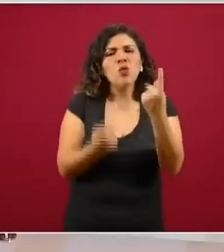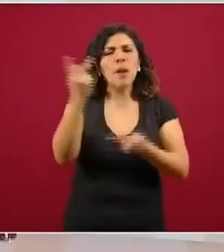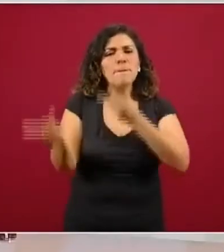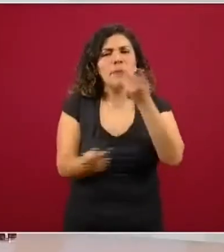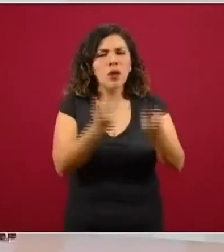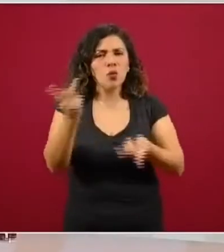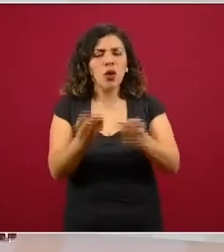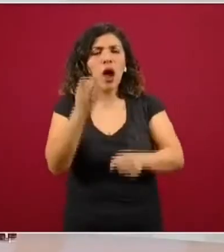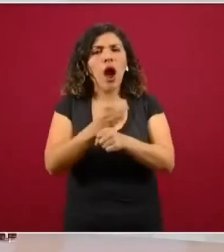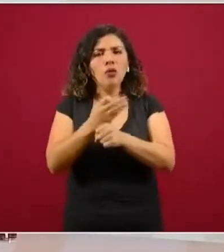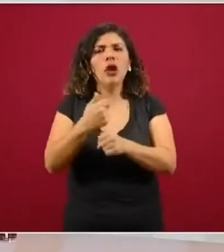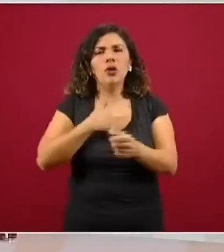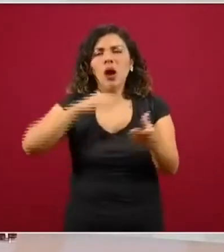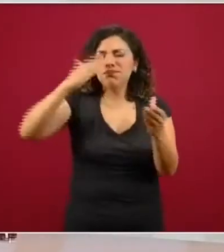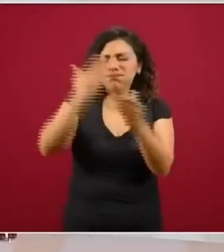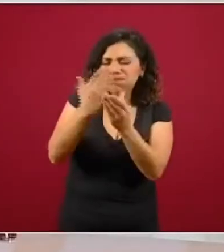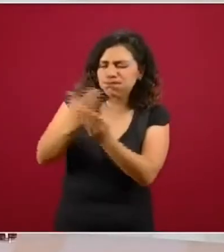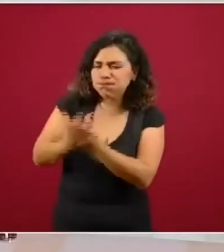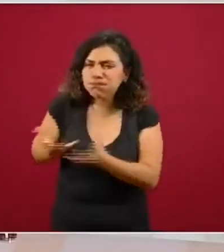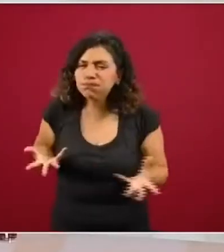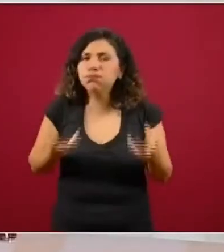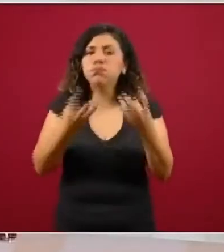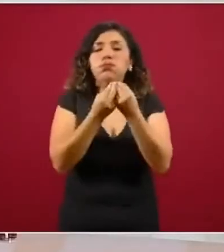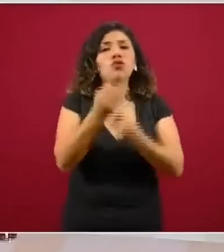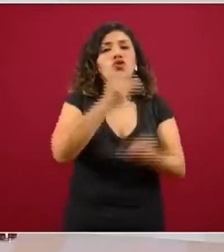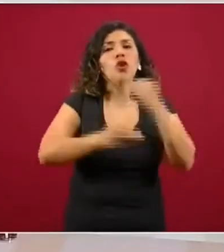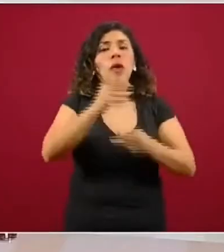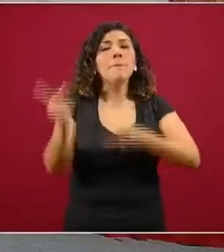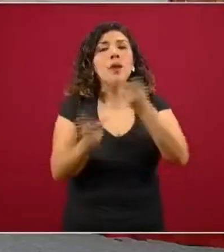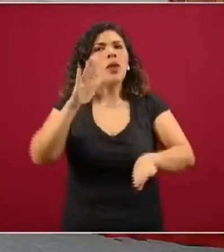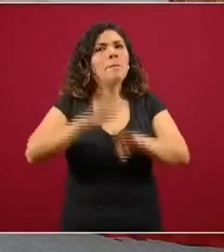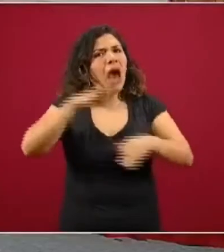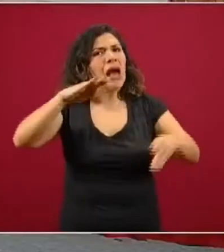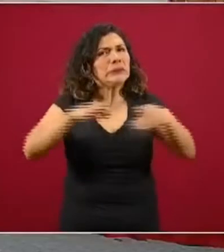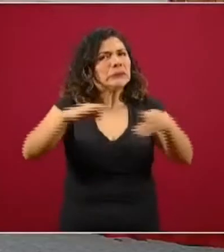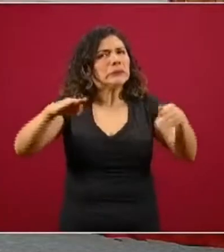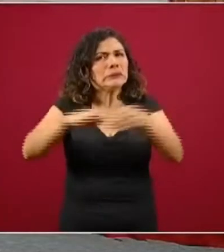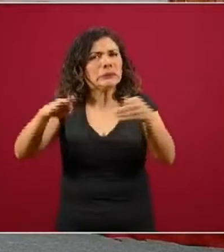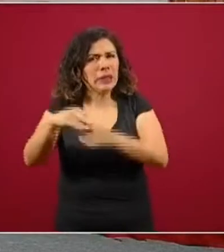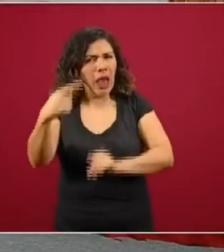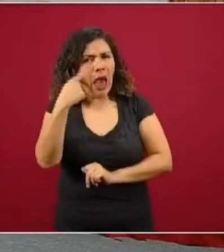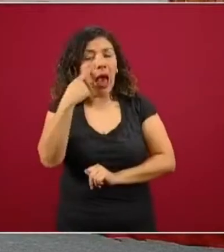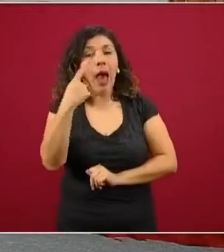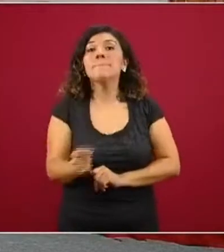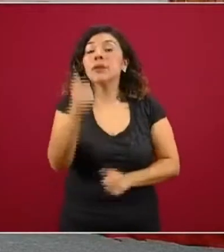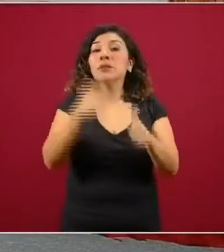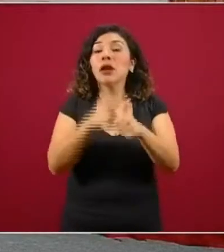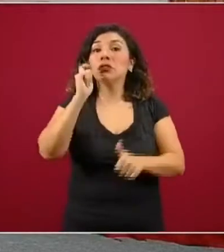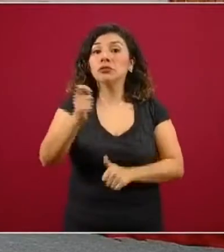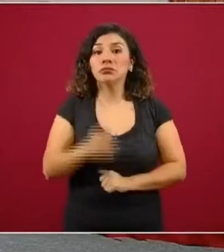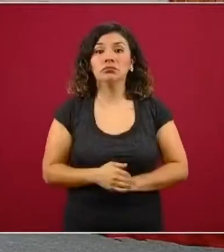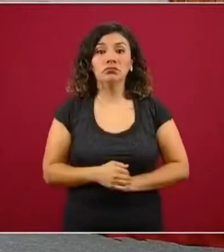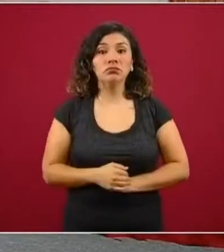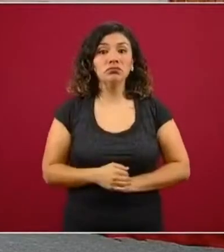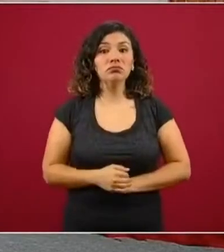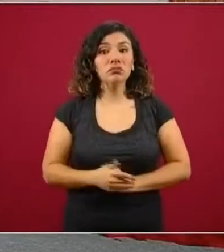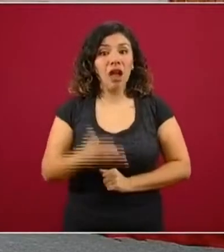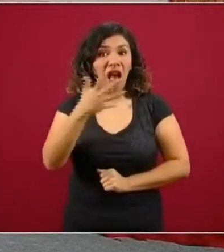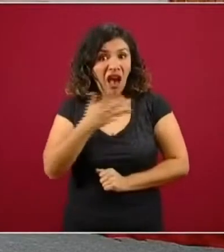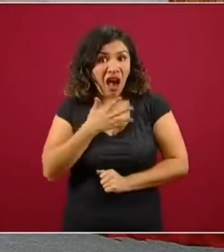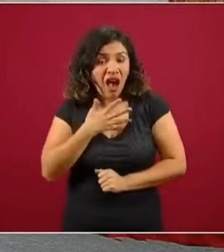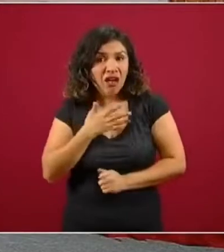Estamos juntando las preguntas que más se reiteran, y la primera es si hay diálogo con